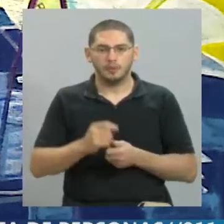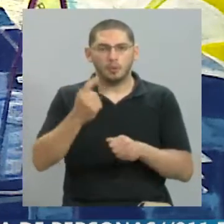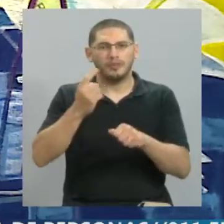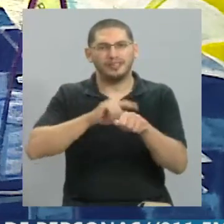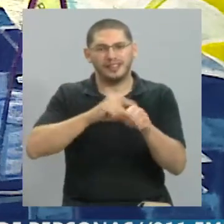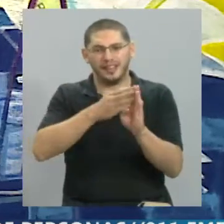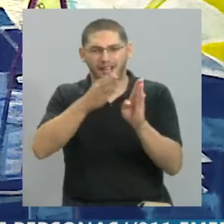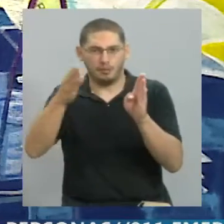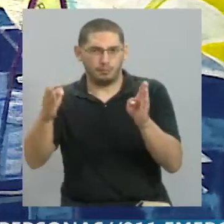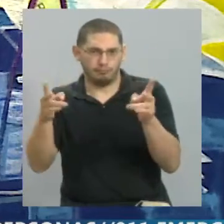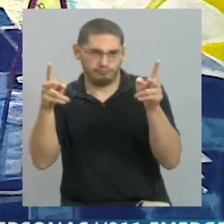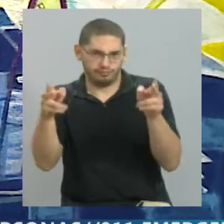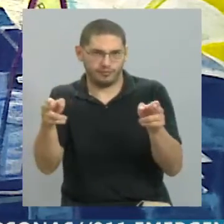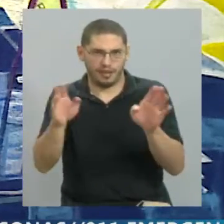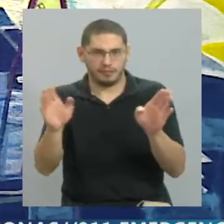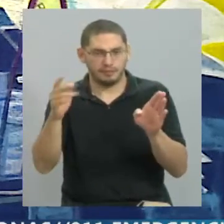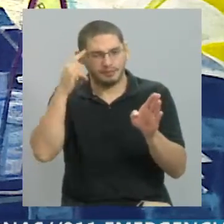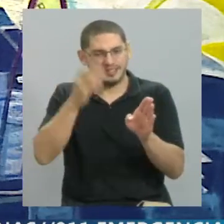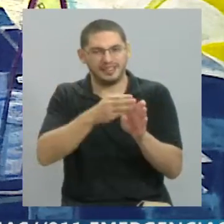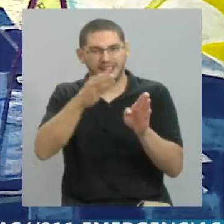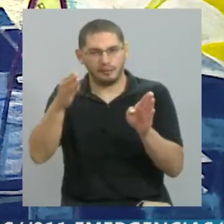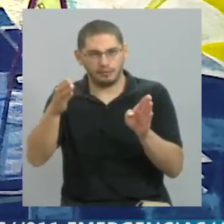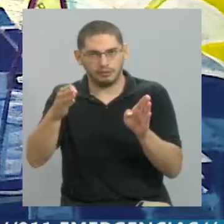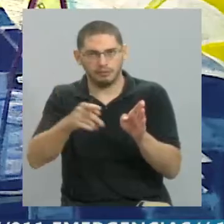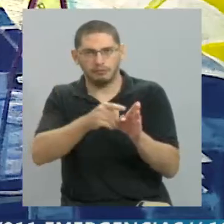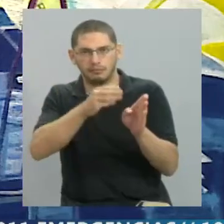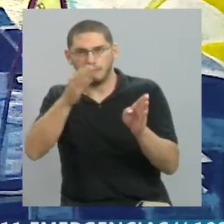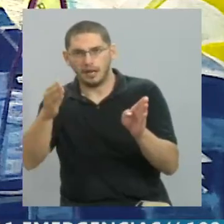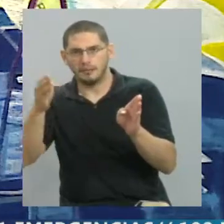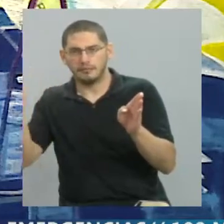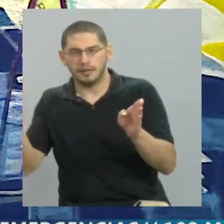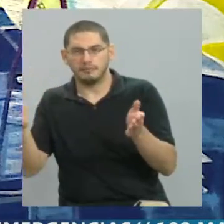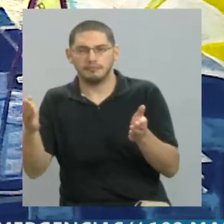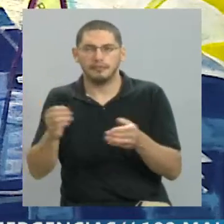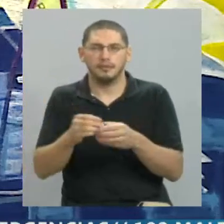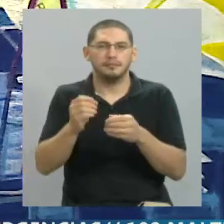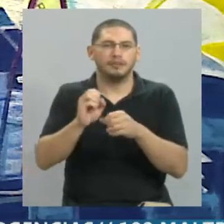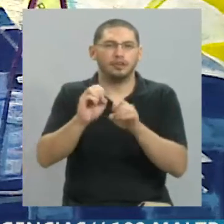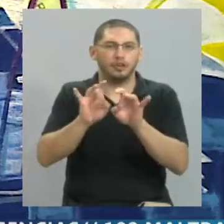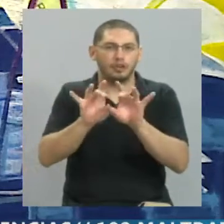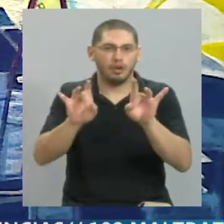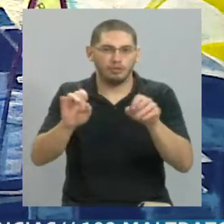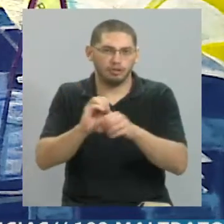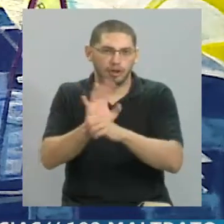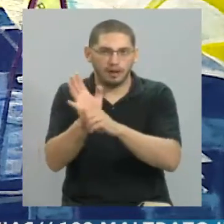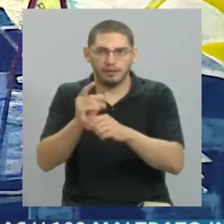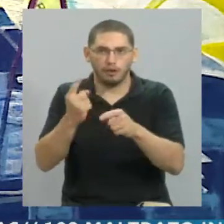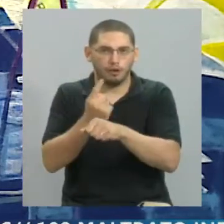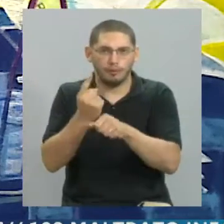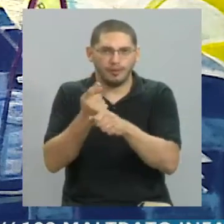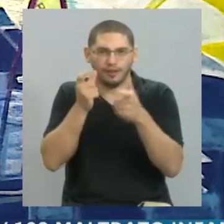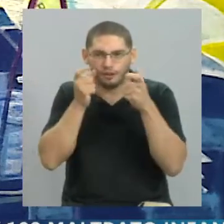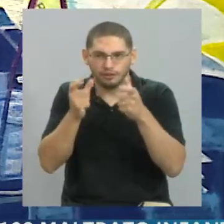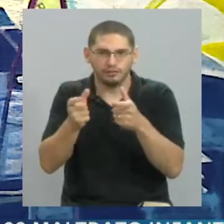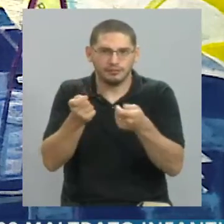al colegio, pero Dios no quiera que después de este tiempo limitado se pueda controlar el virus. Pero si no se puede controlar, volvemos a los 15 días. ¿Esto tiene un